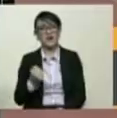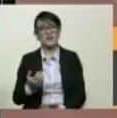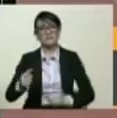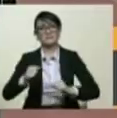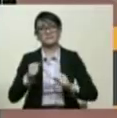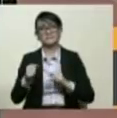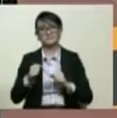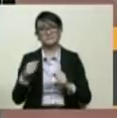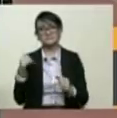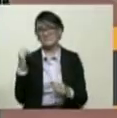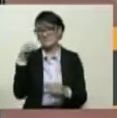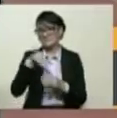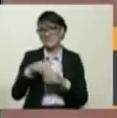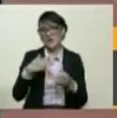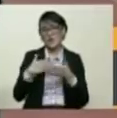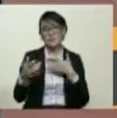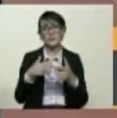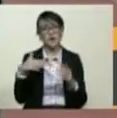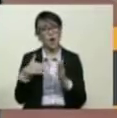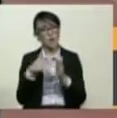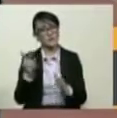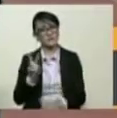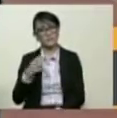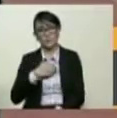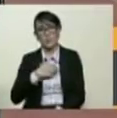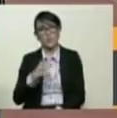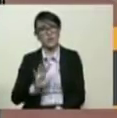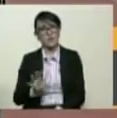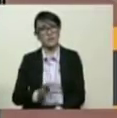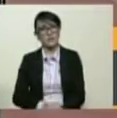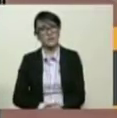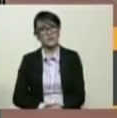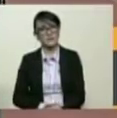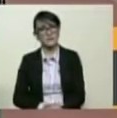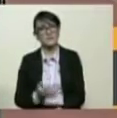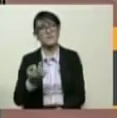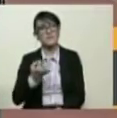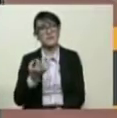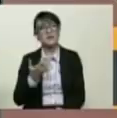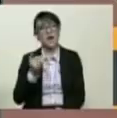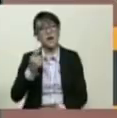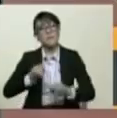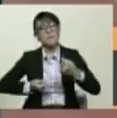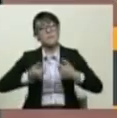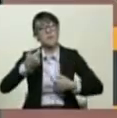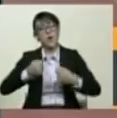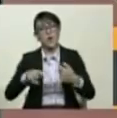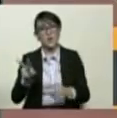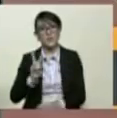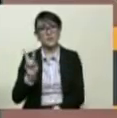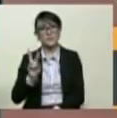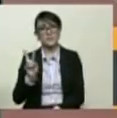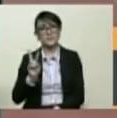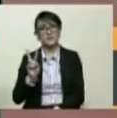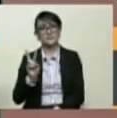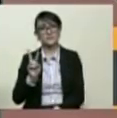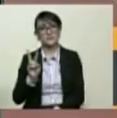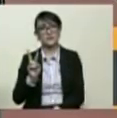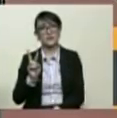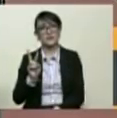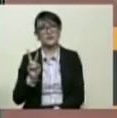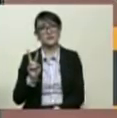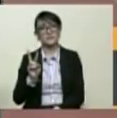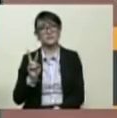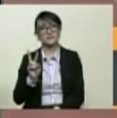actuar de manera injerencista en contra de la patria venezolana. Es cierto, hay algunos pocos venezolanos que incluso les queda